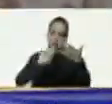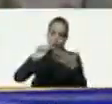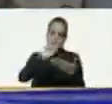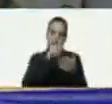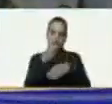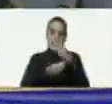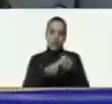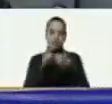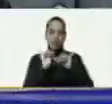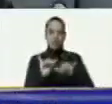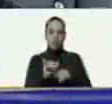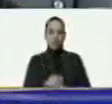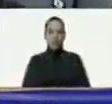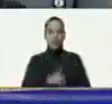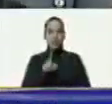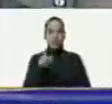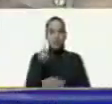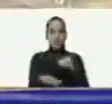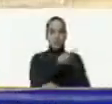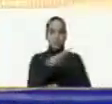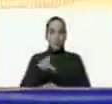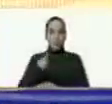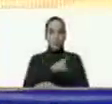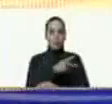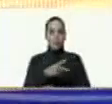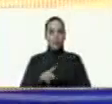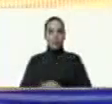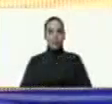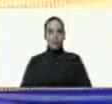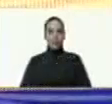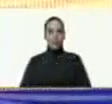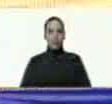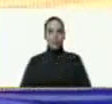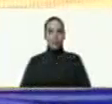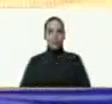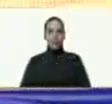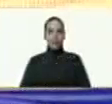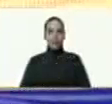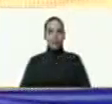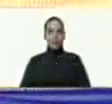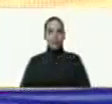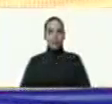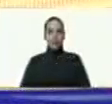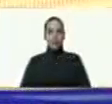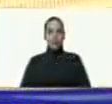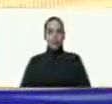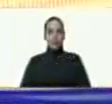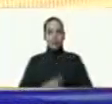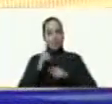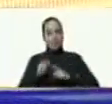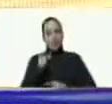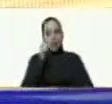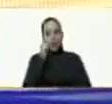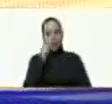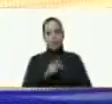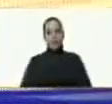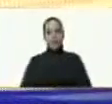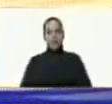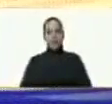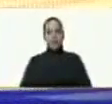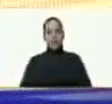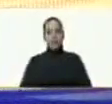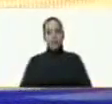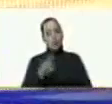¿no? Y además su poesía, ¿no? Además de su poesía, Ernesto Villegas descubrió que es un